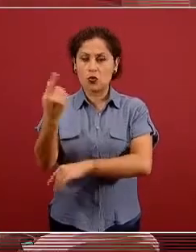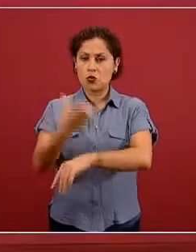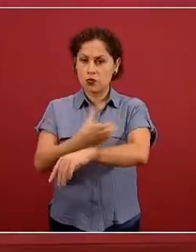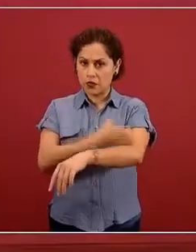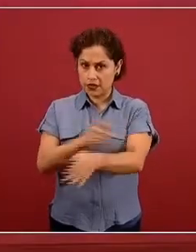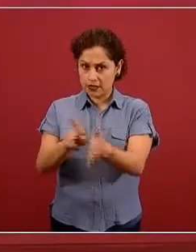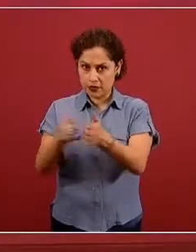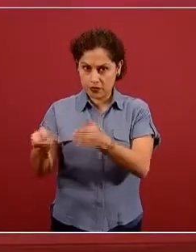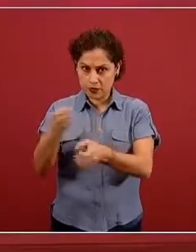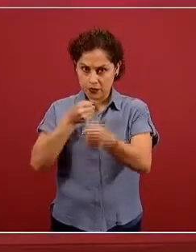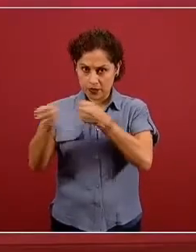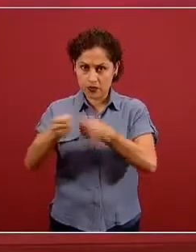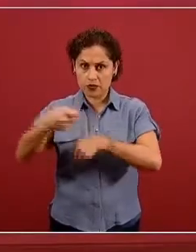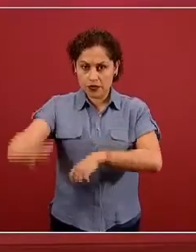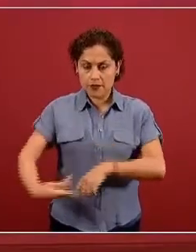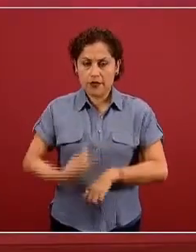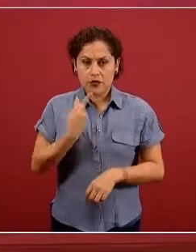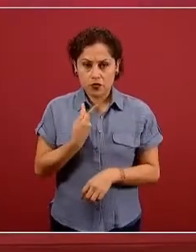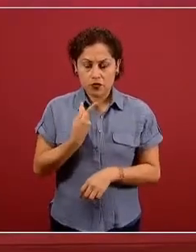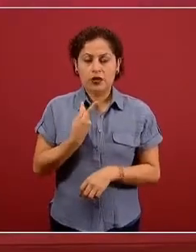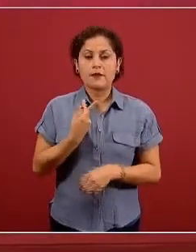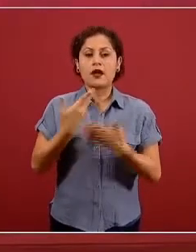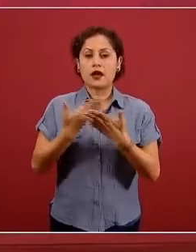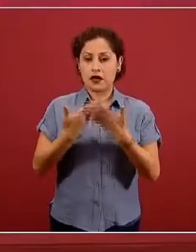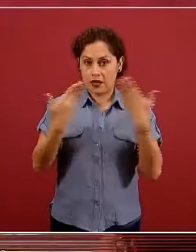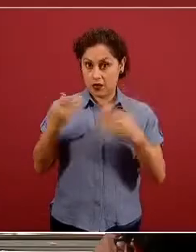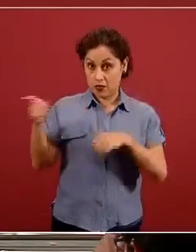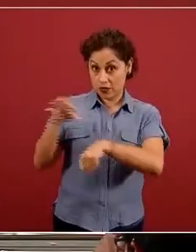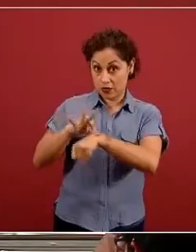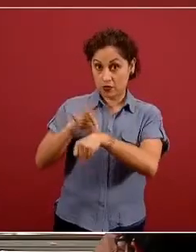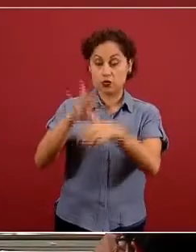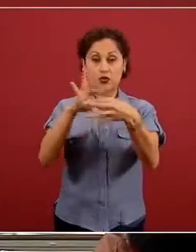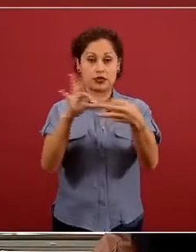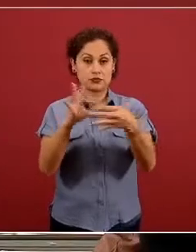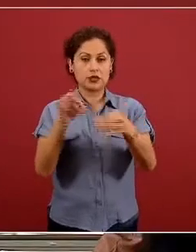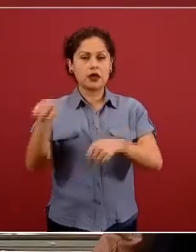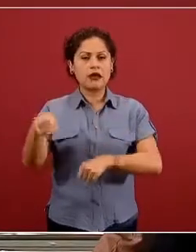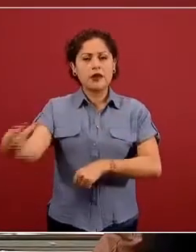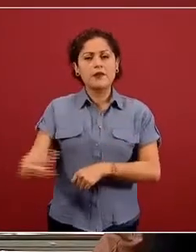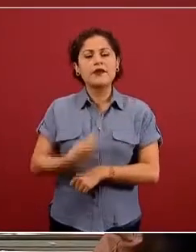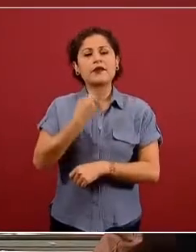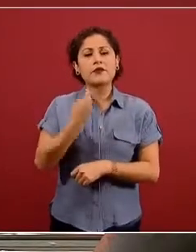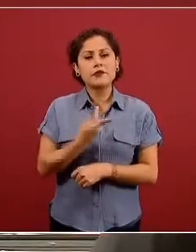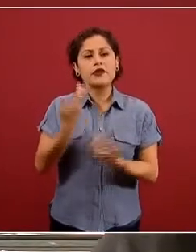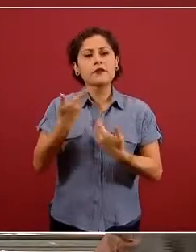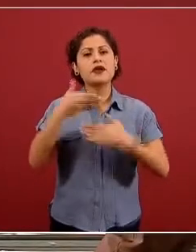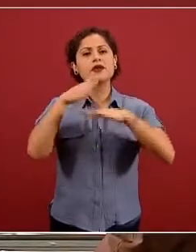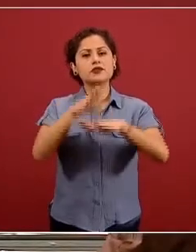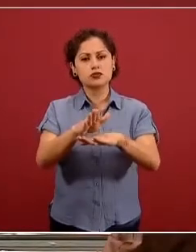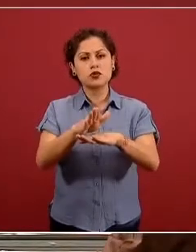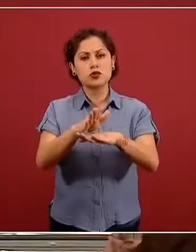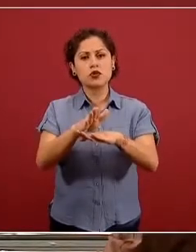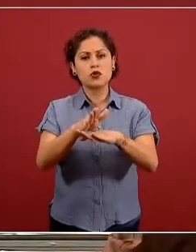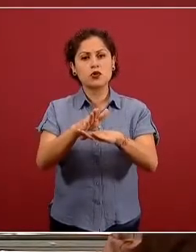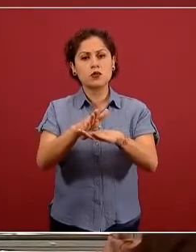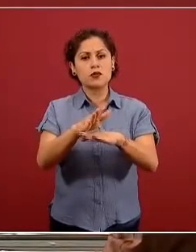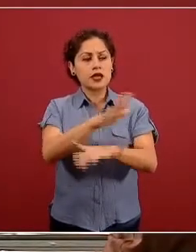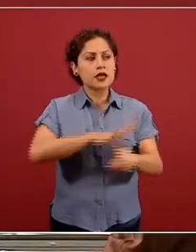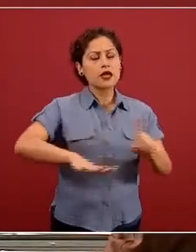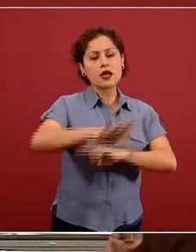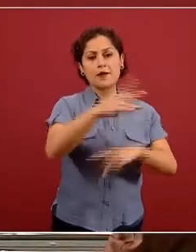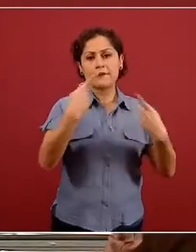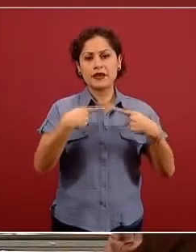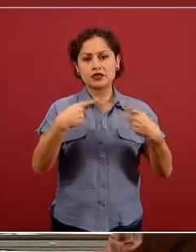periodista o reportero, que es cuáles son los elementos de comunicación al público, de asesoría al